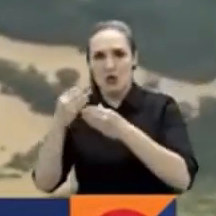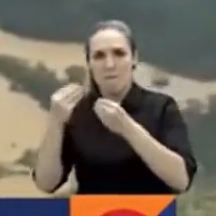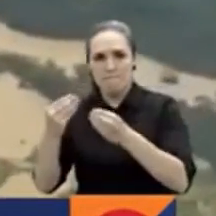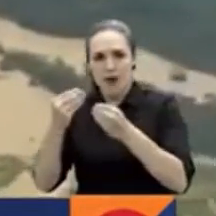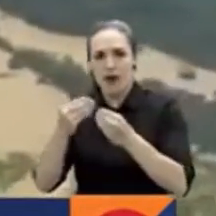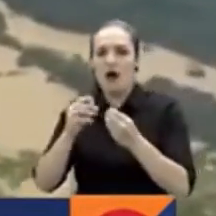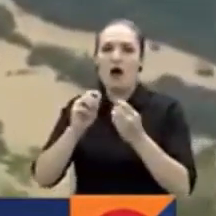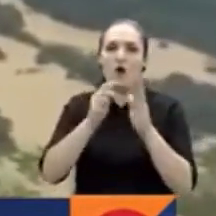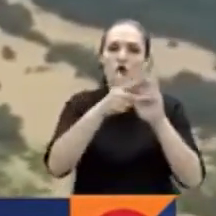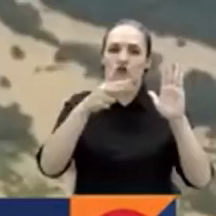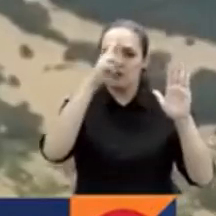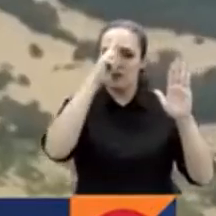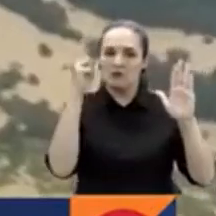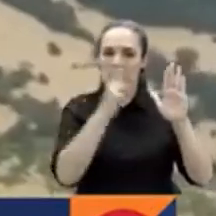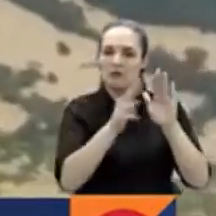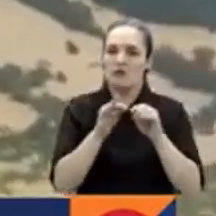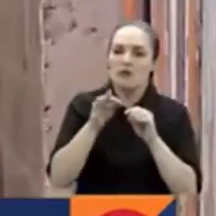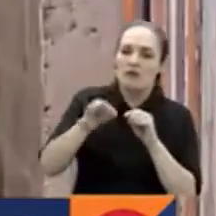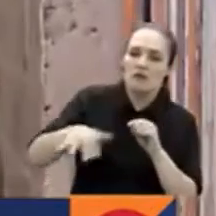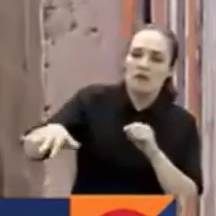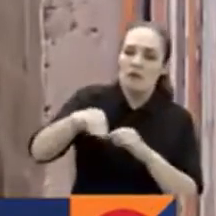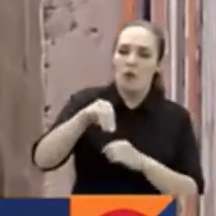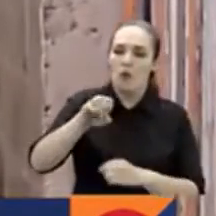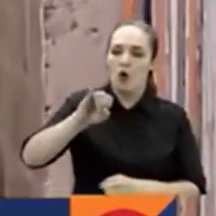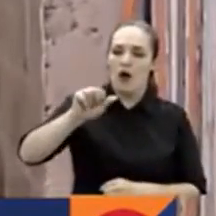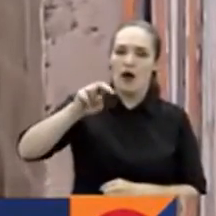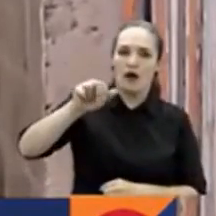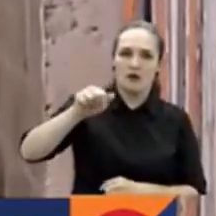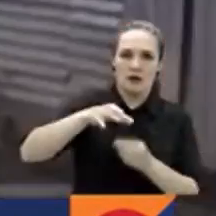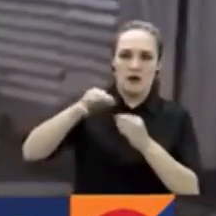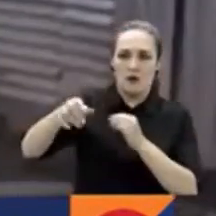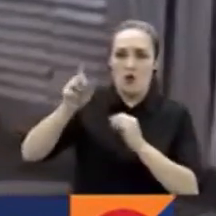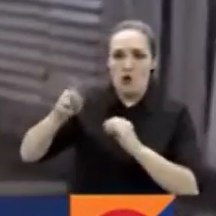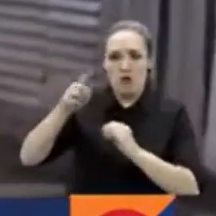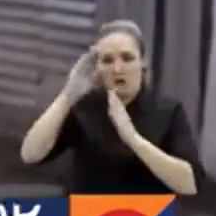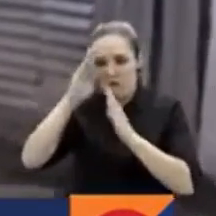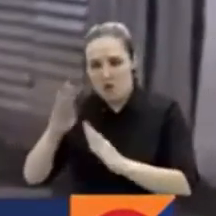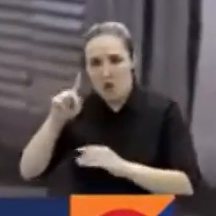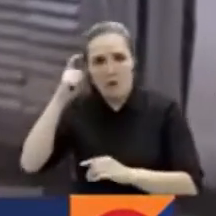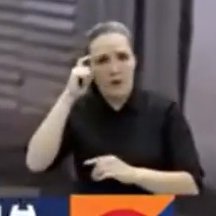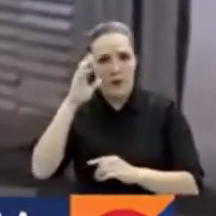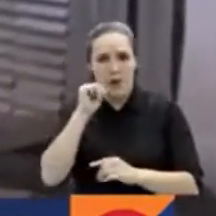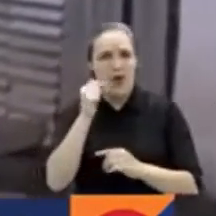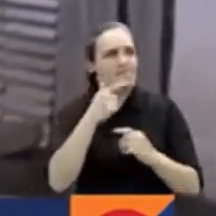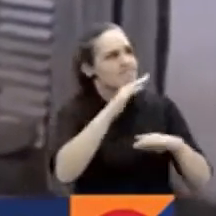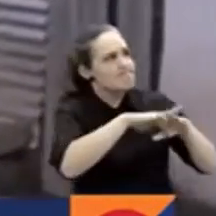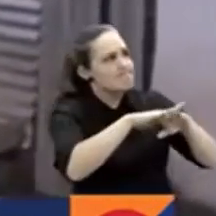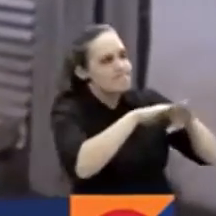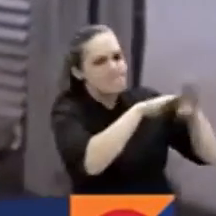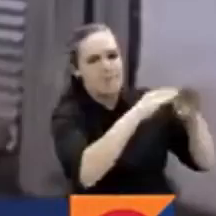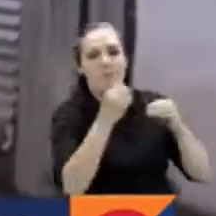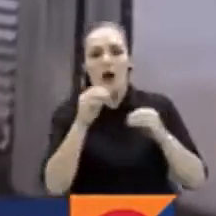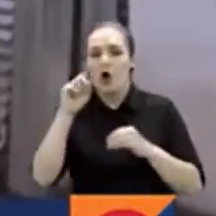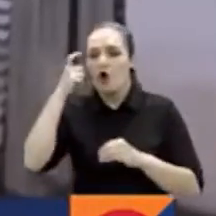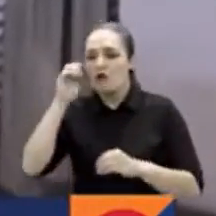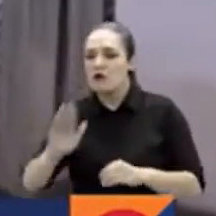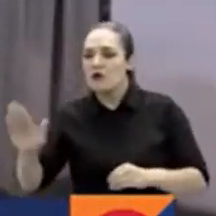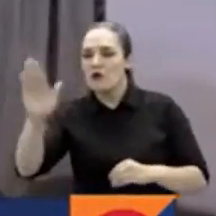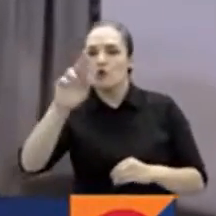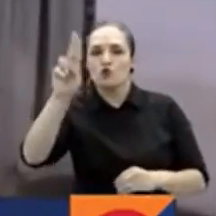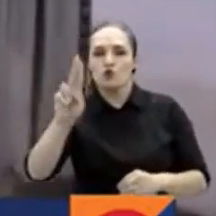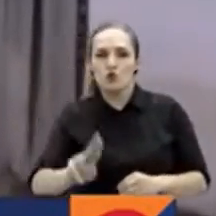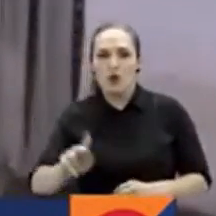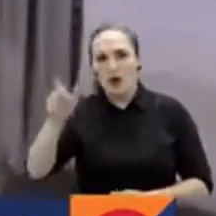de La Mojana, afectado por la falta de medidas del gobierno nacional. Con esto sumará esfuerzos a las labores de los gobernadores de los departamentos de